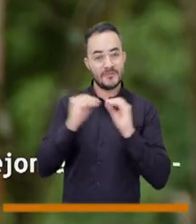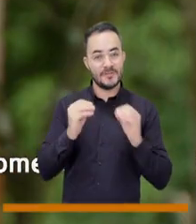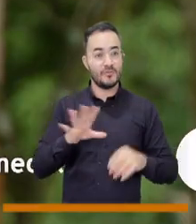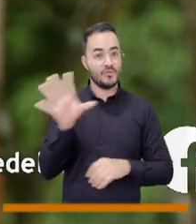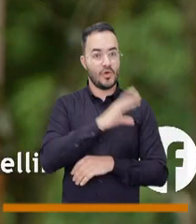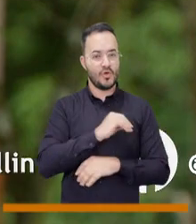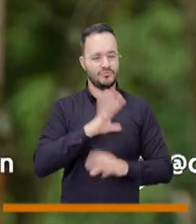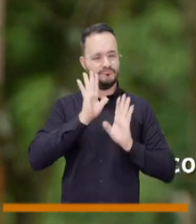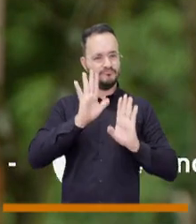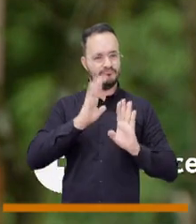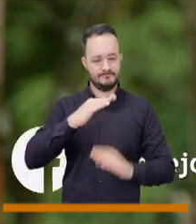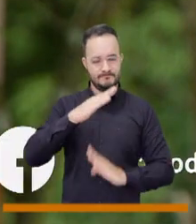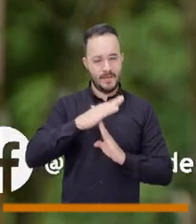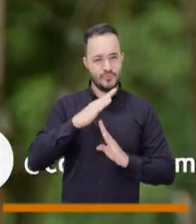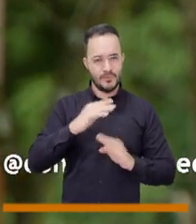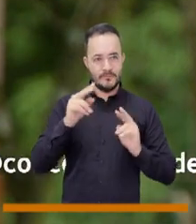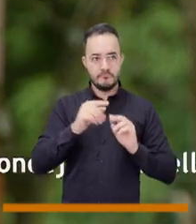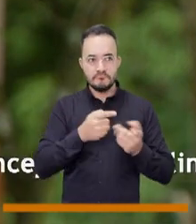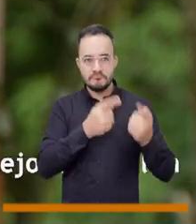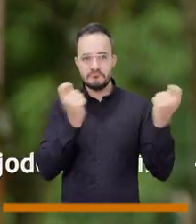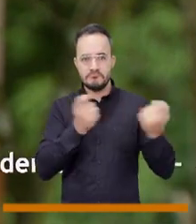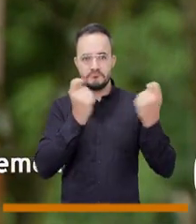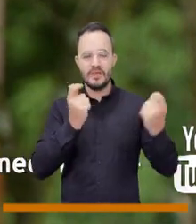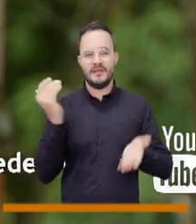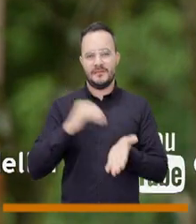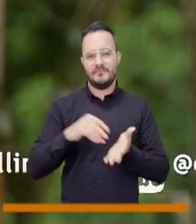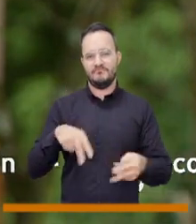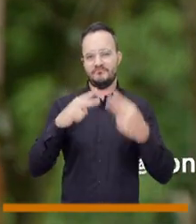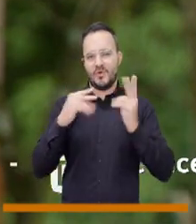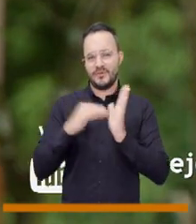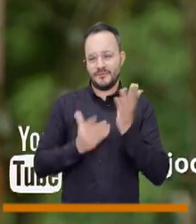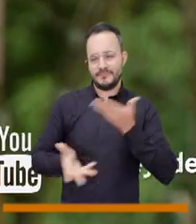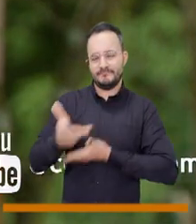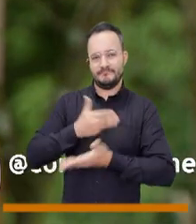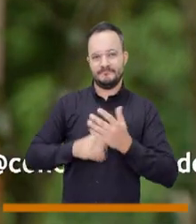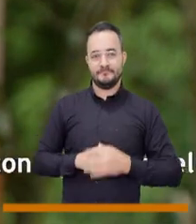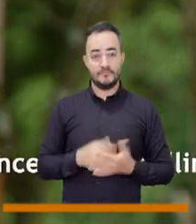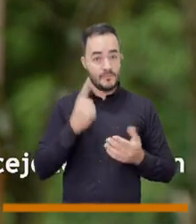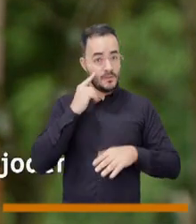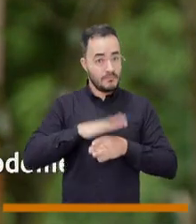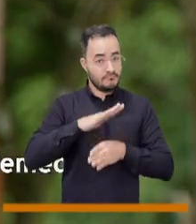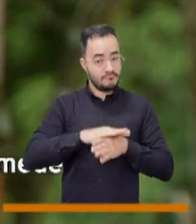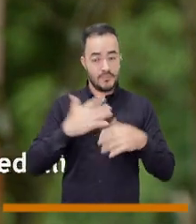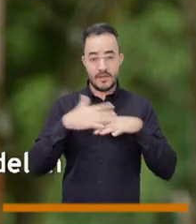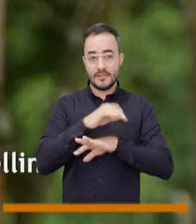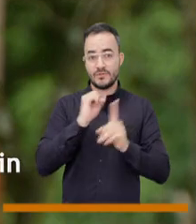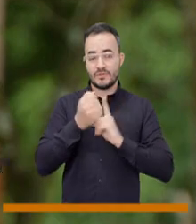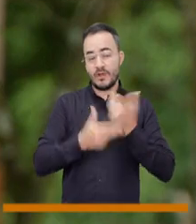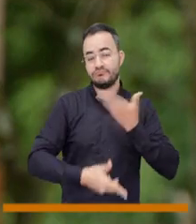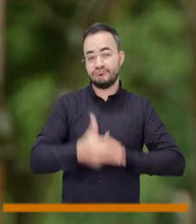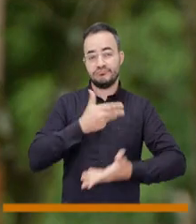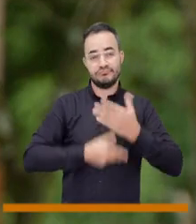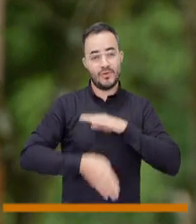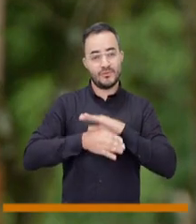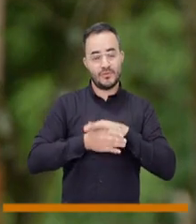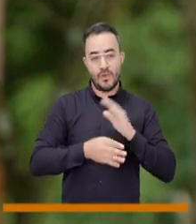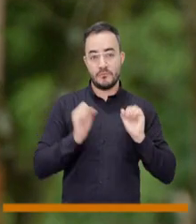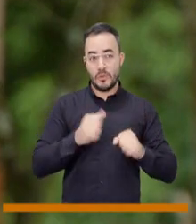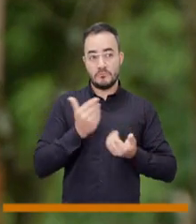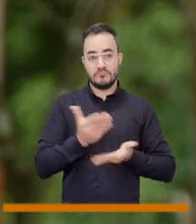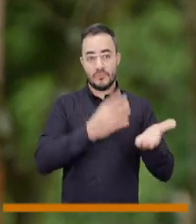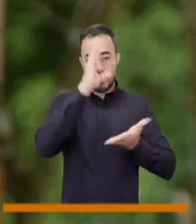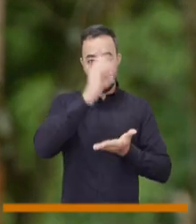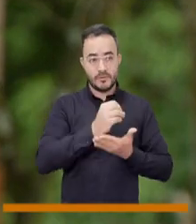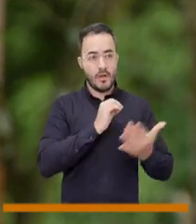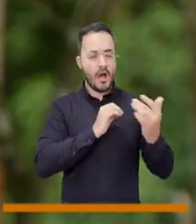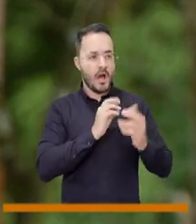a que nos acompañen a una breve pausa. Recuerden que este diálogo permanente no se detiene, continúa a través de las redes sociales que están